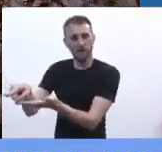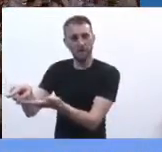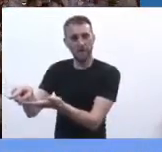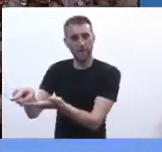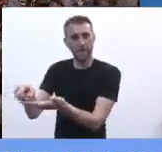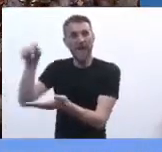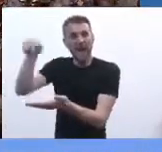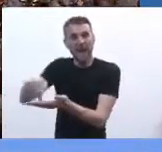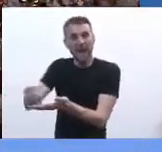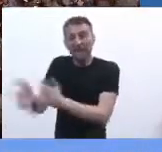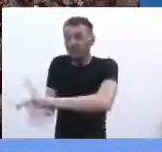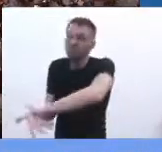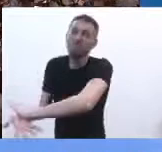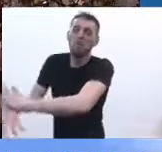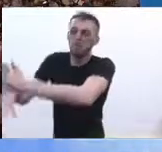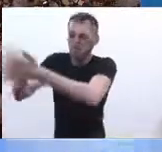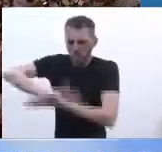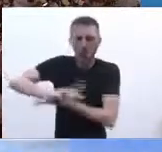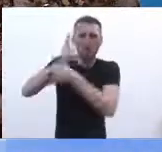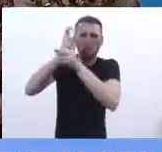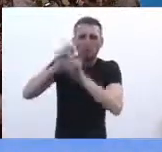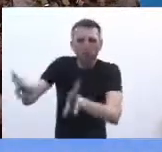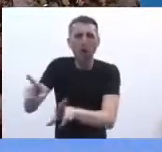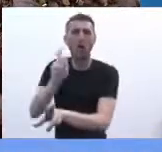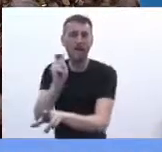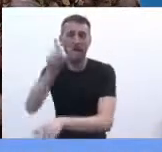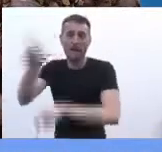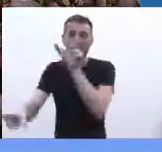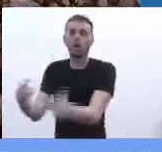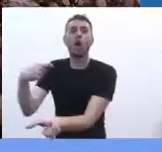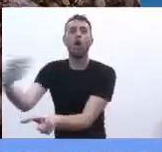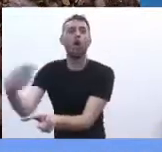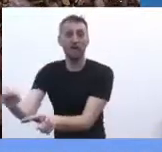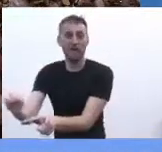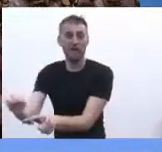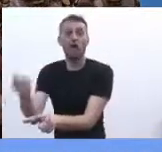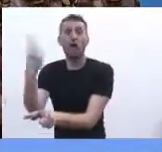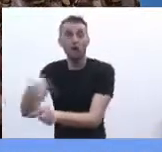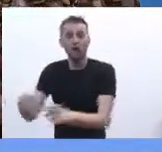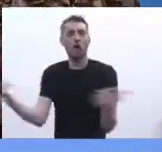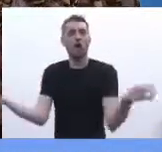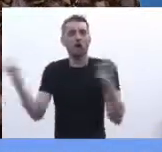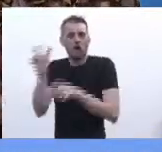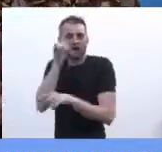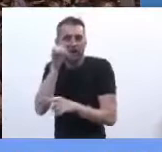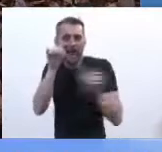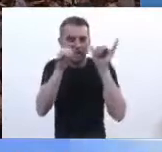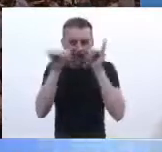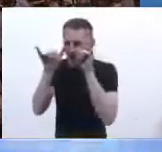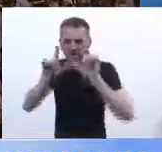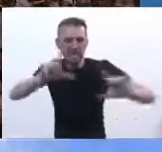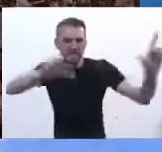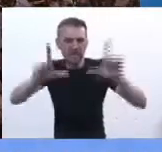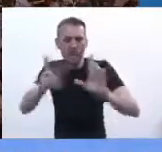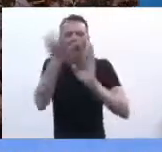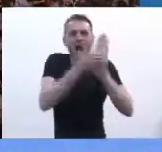el saqueo más grande a los jubilados pero están todas las cámaras de televisión aborto sí aborto no